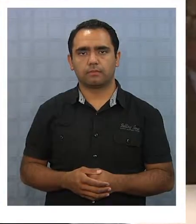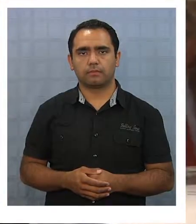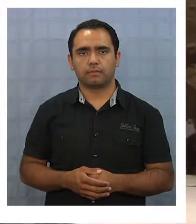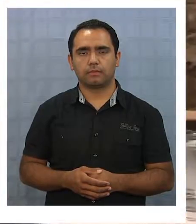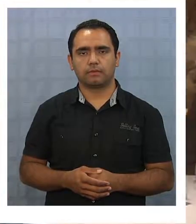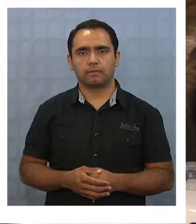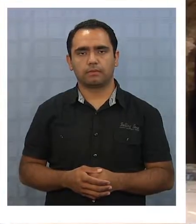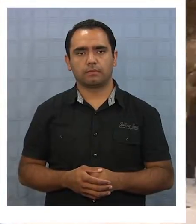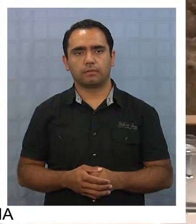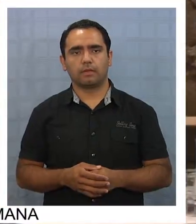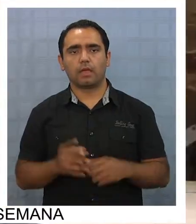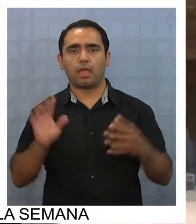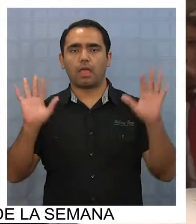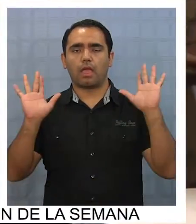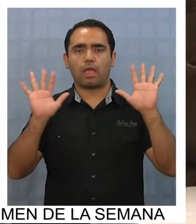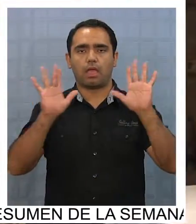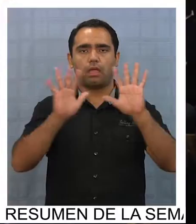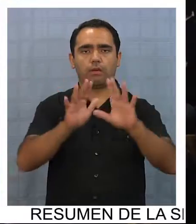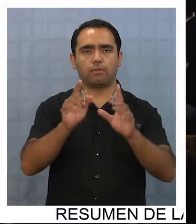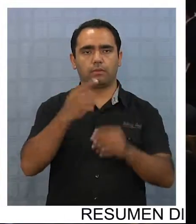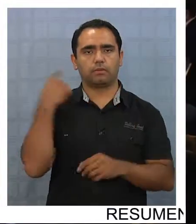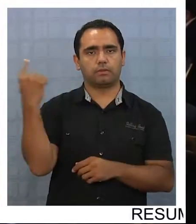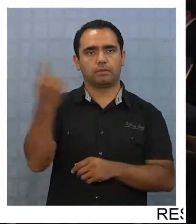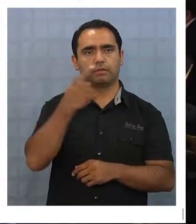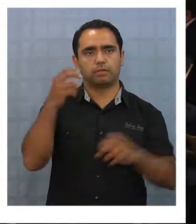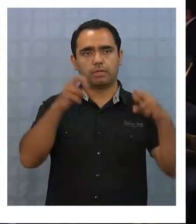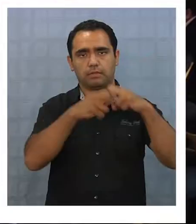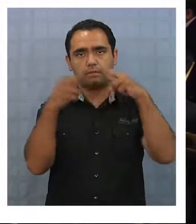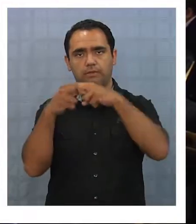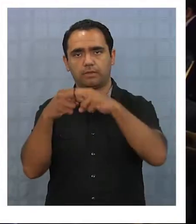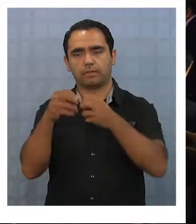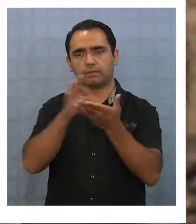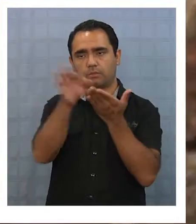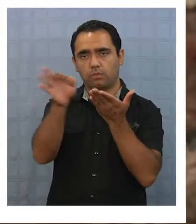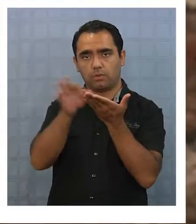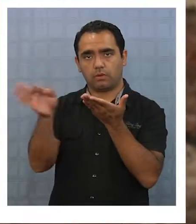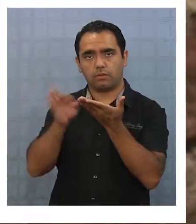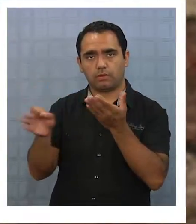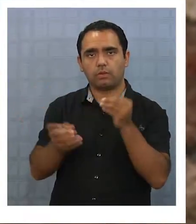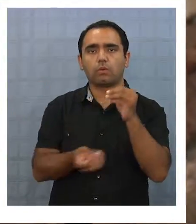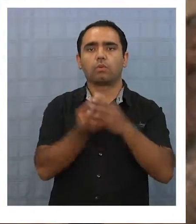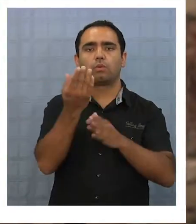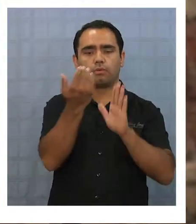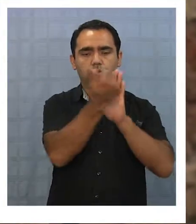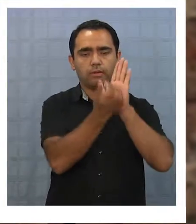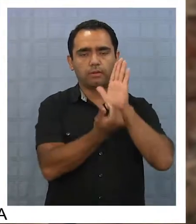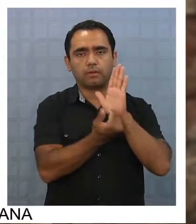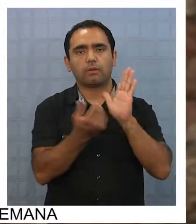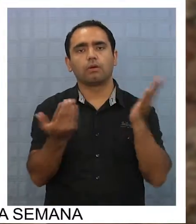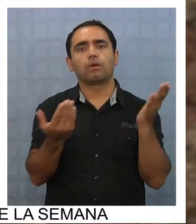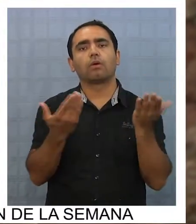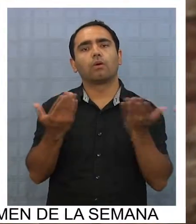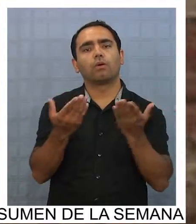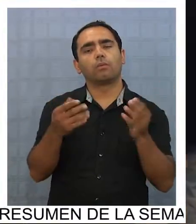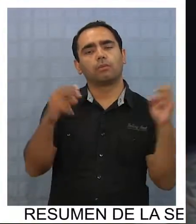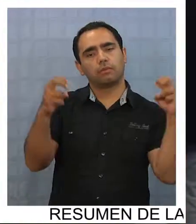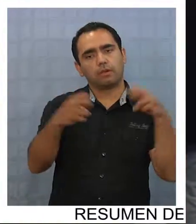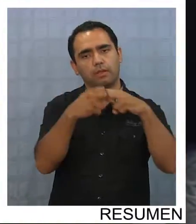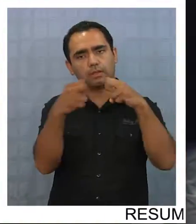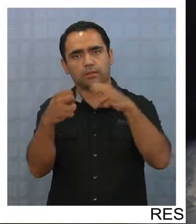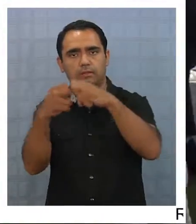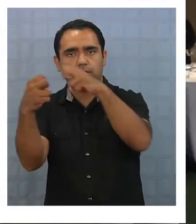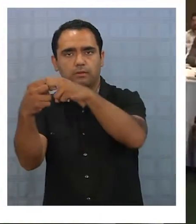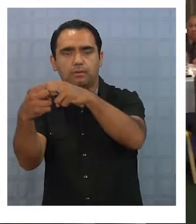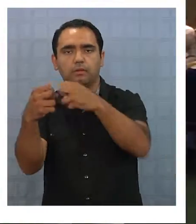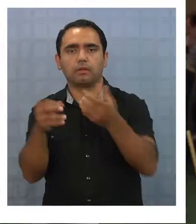En el marco de la realización de un encuentro nacional de electrificación rural, se conocieron nuevos antecedentes respecto de la opción de